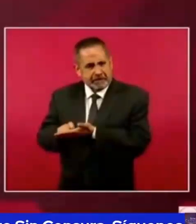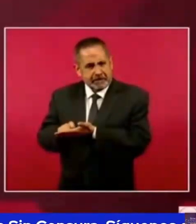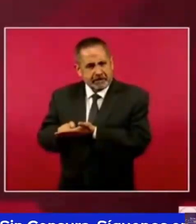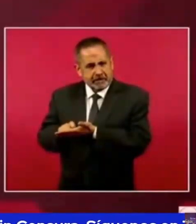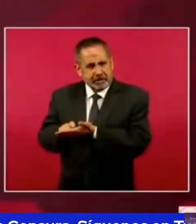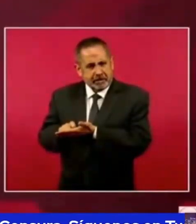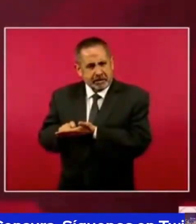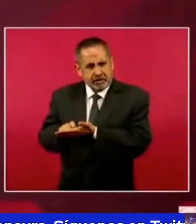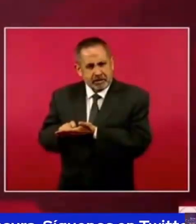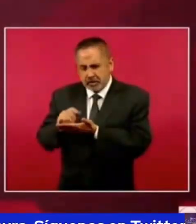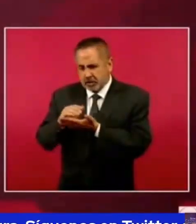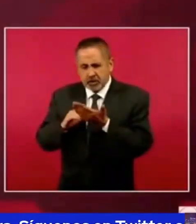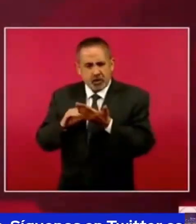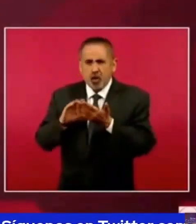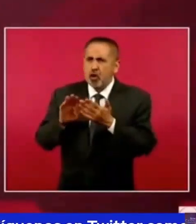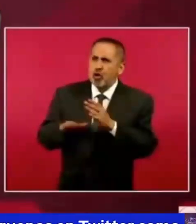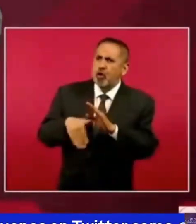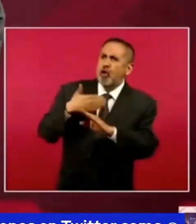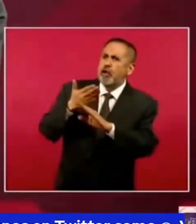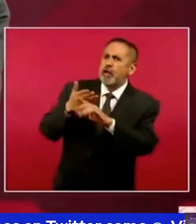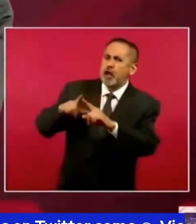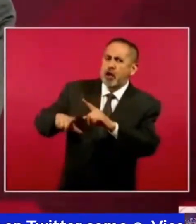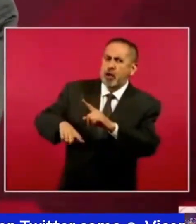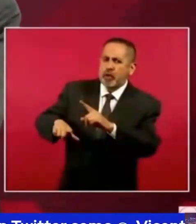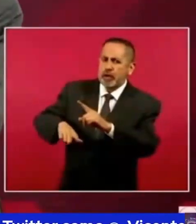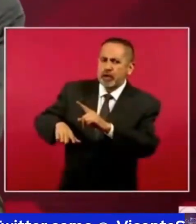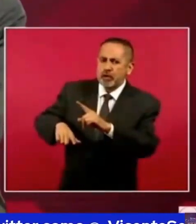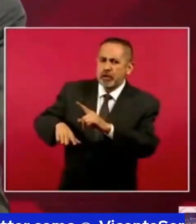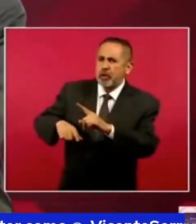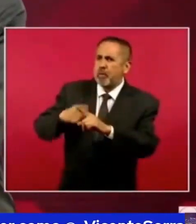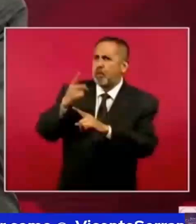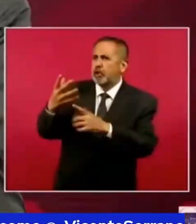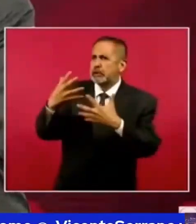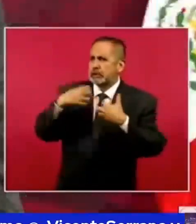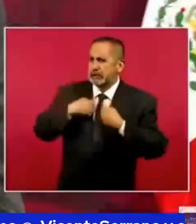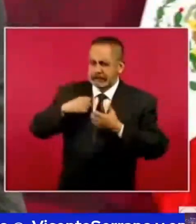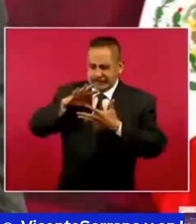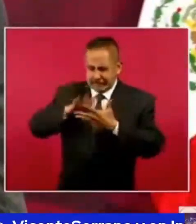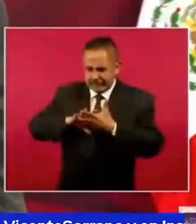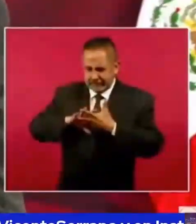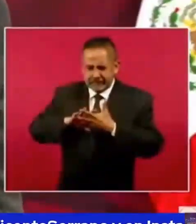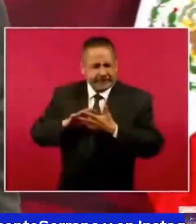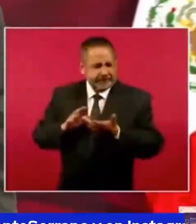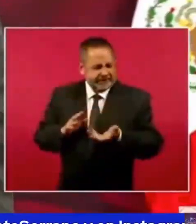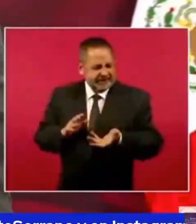ese artículo contra el gobierno por el que estoy preso.